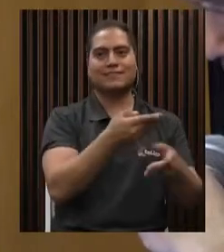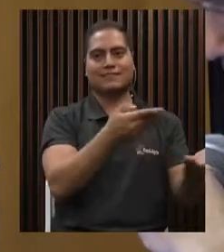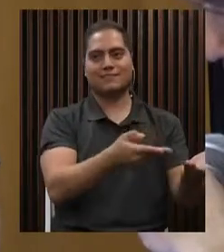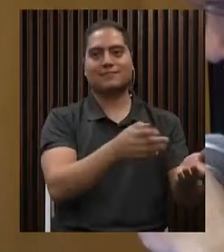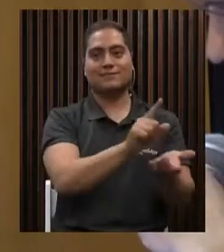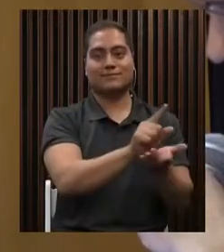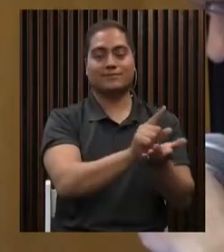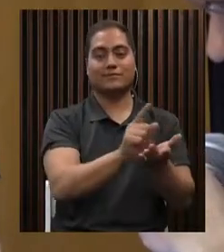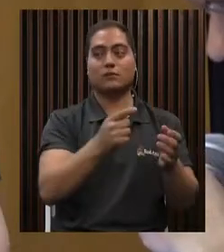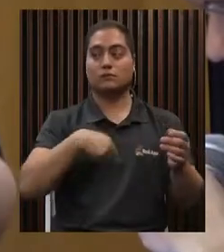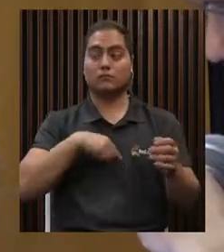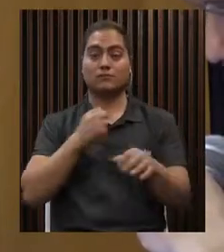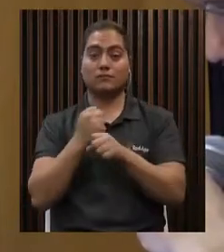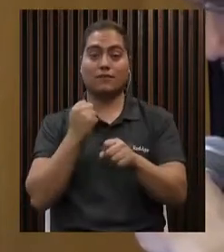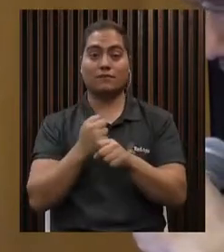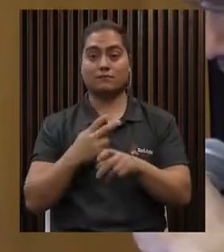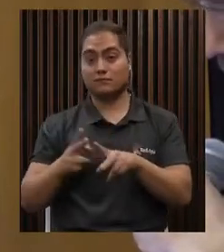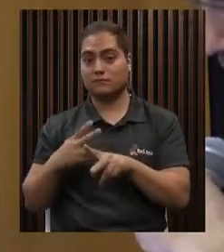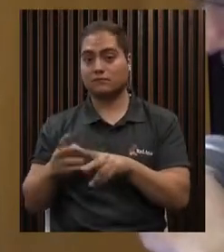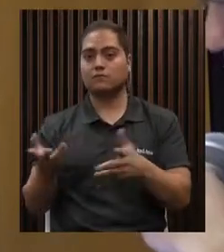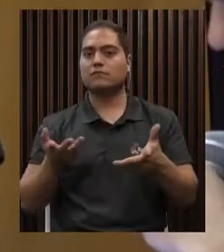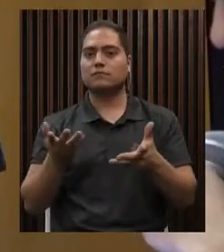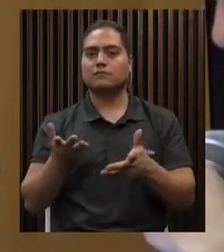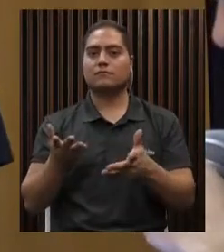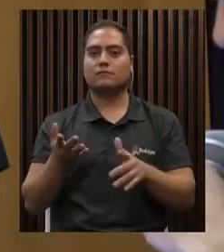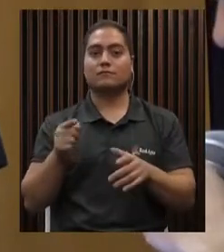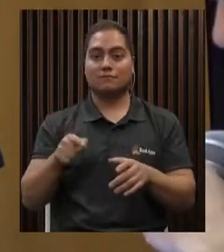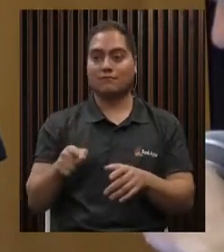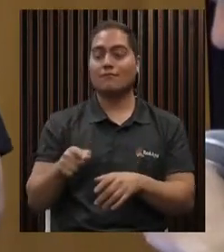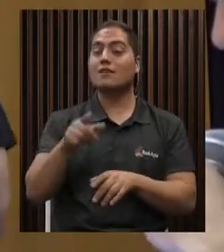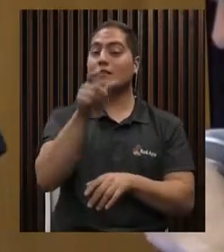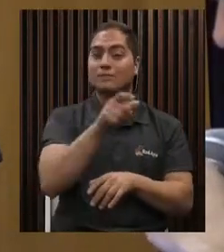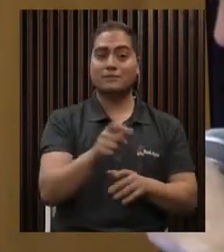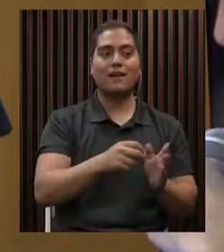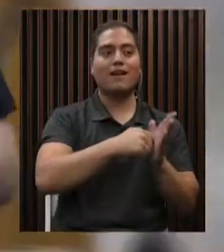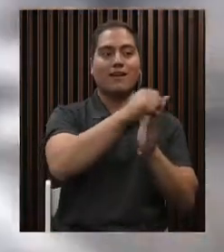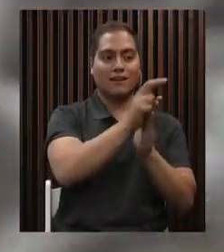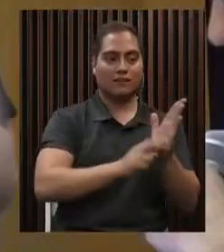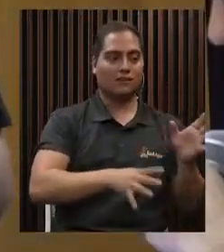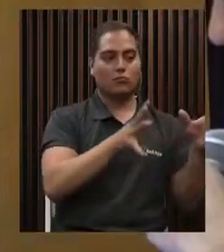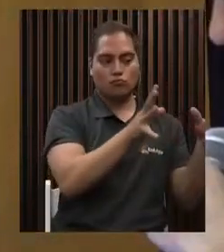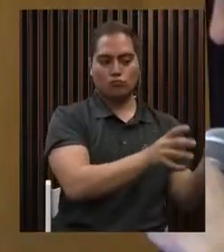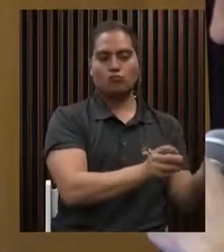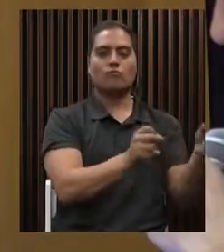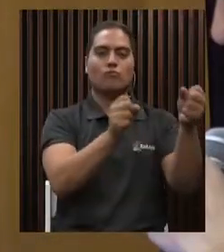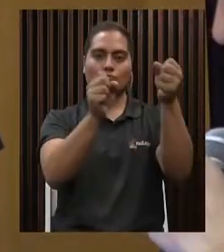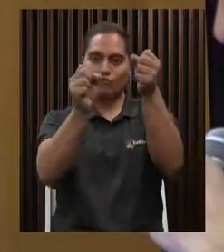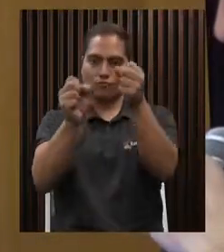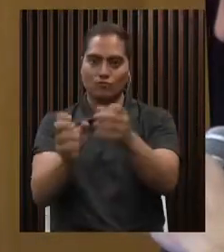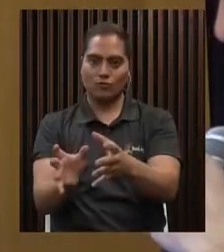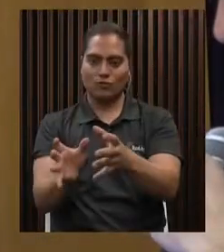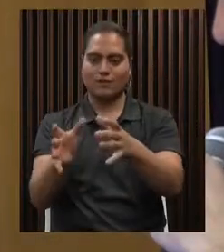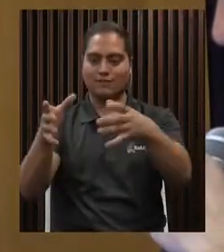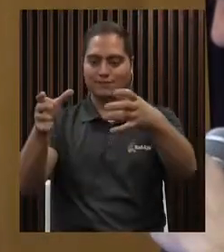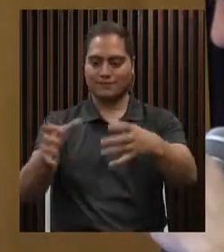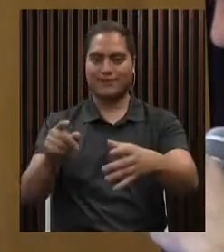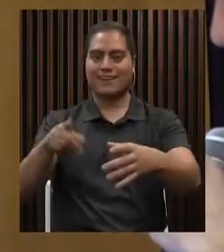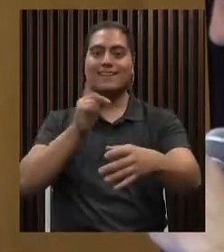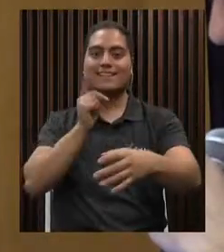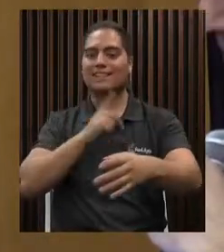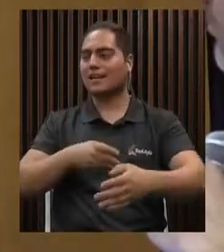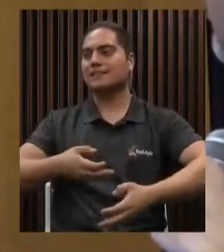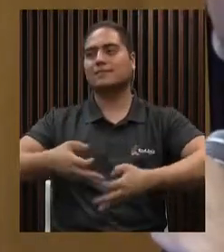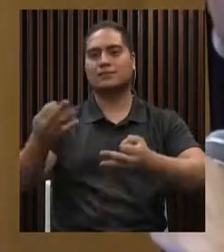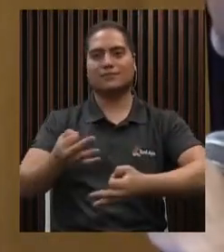del trabajo que hicimos era poder traer a los artistas y poder construir esa seguridad que